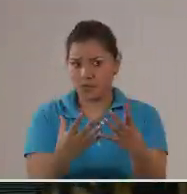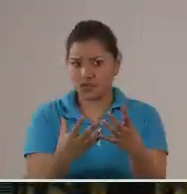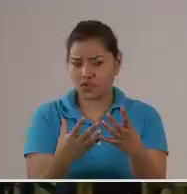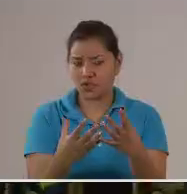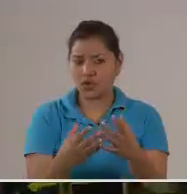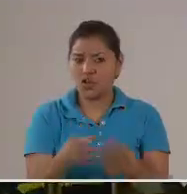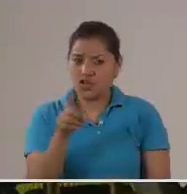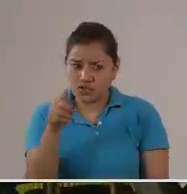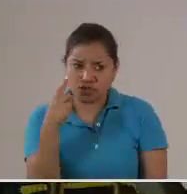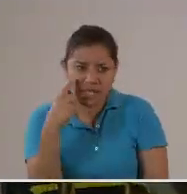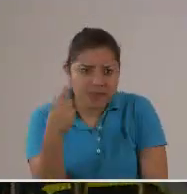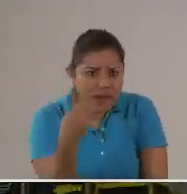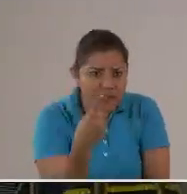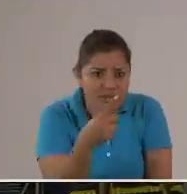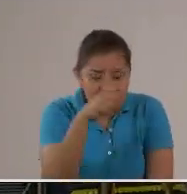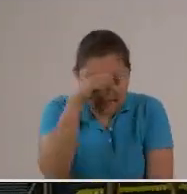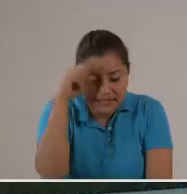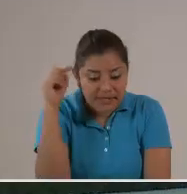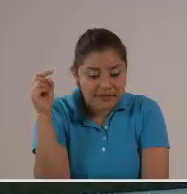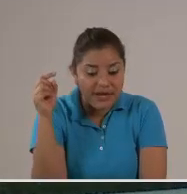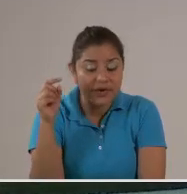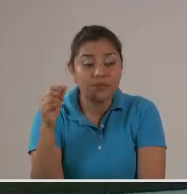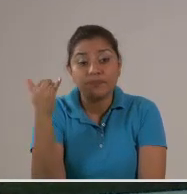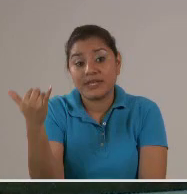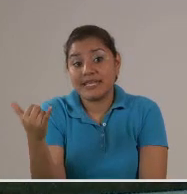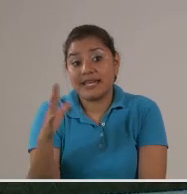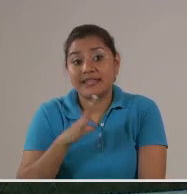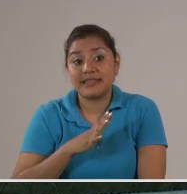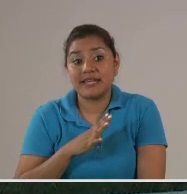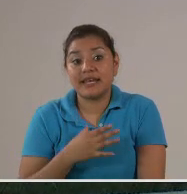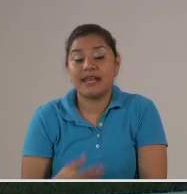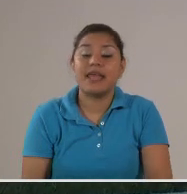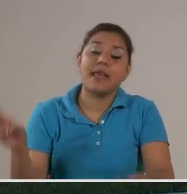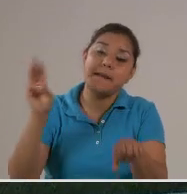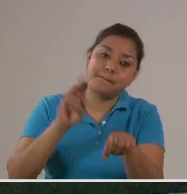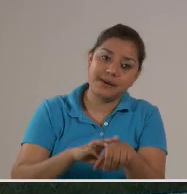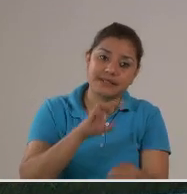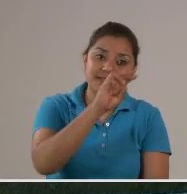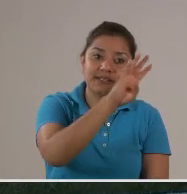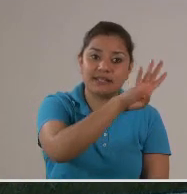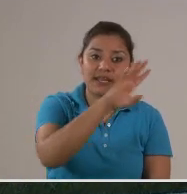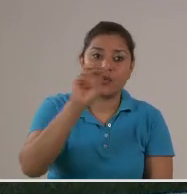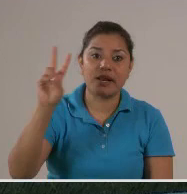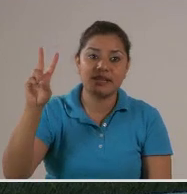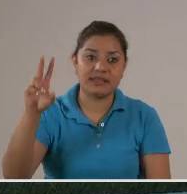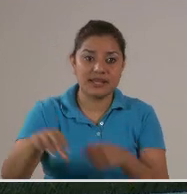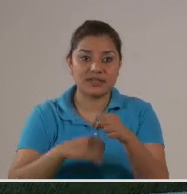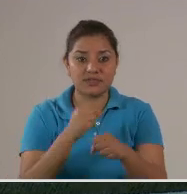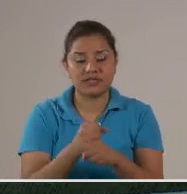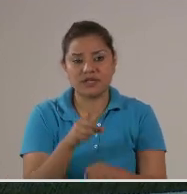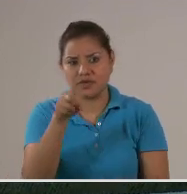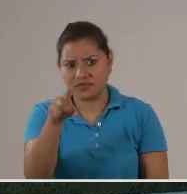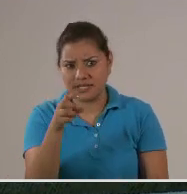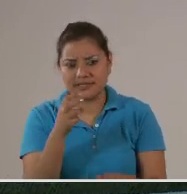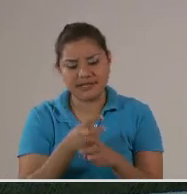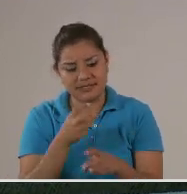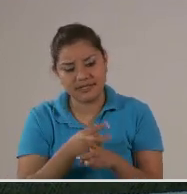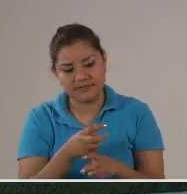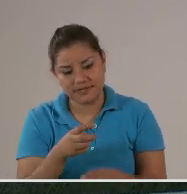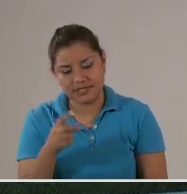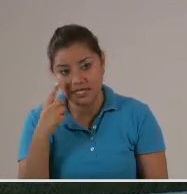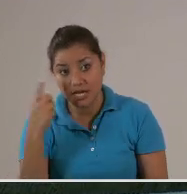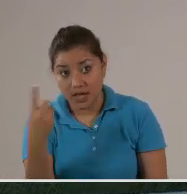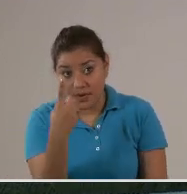trabajo eh si tiene más de 40 años y se le va a hacer más difícil van a decir usted cuántos años tiene dice